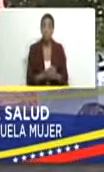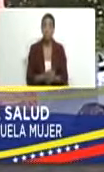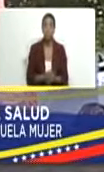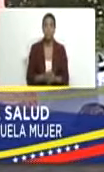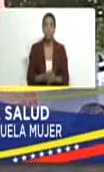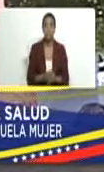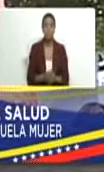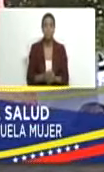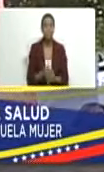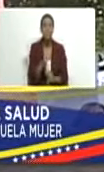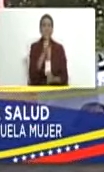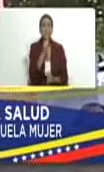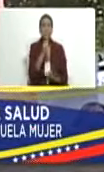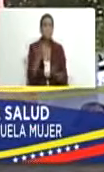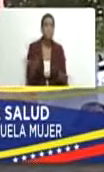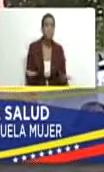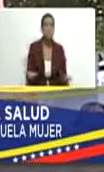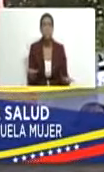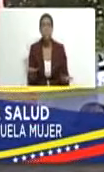¿quién se echó